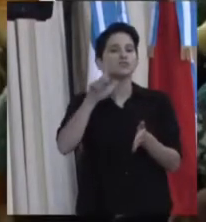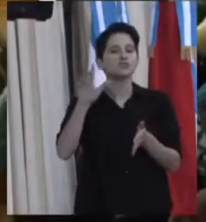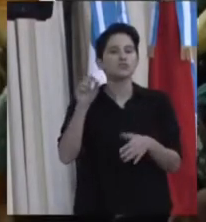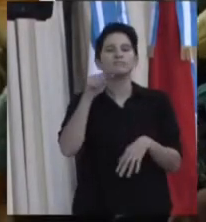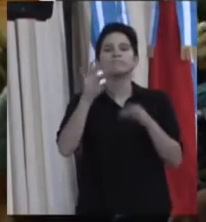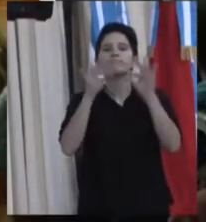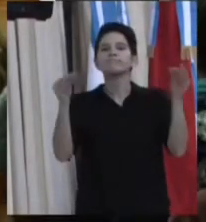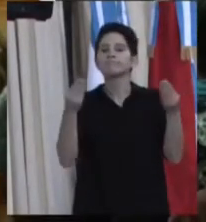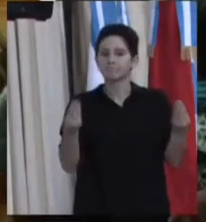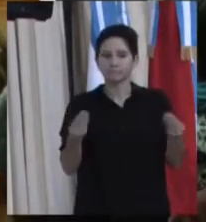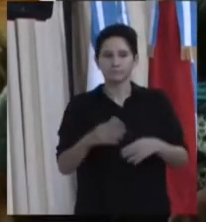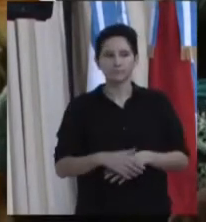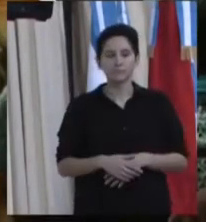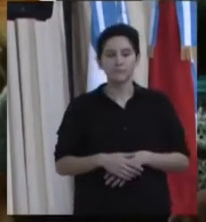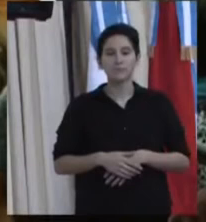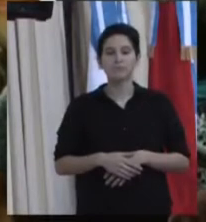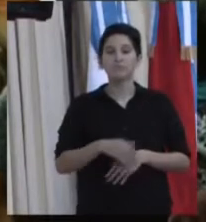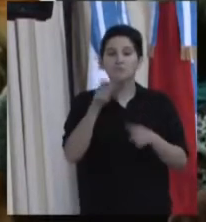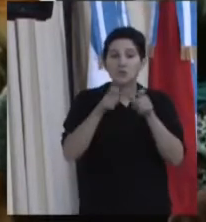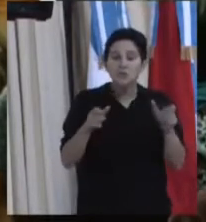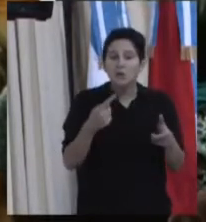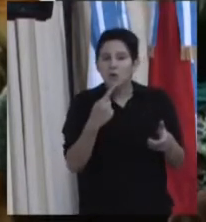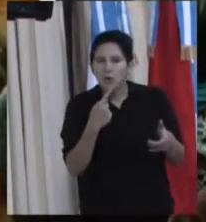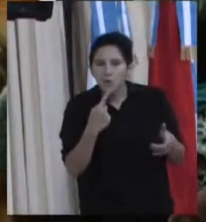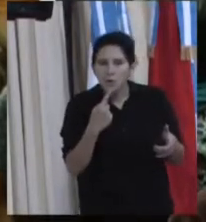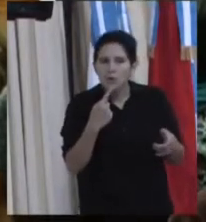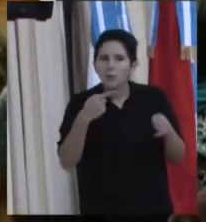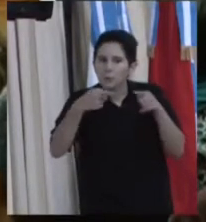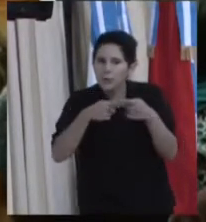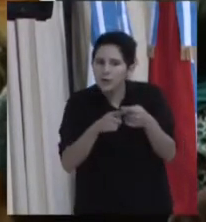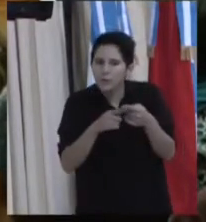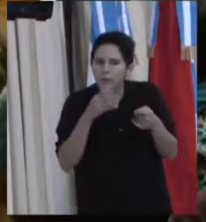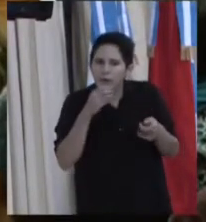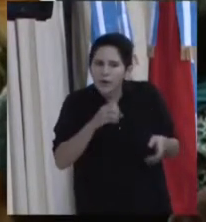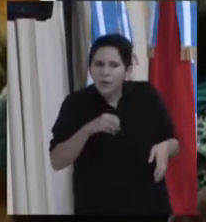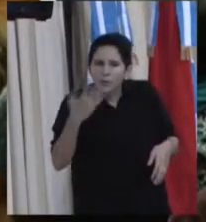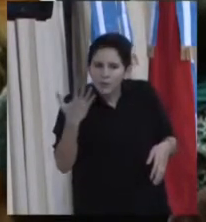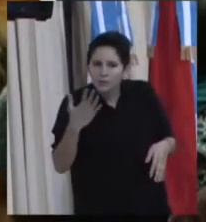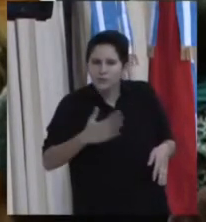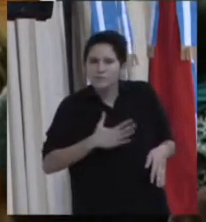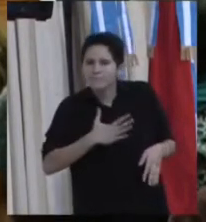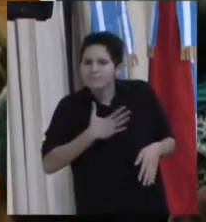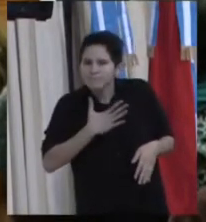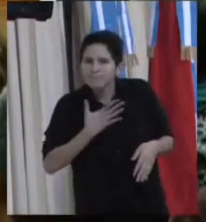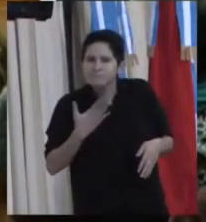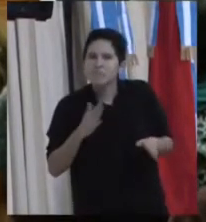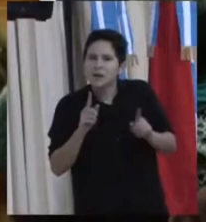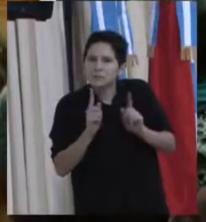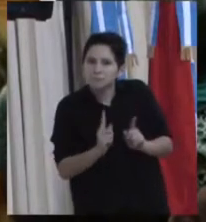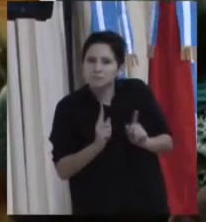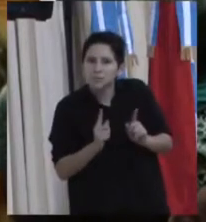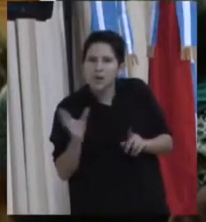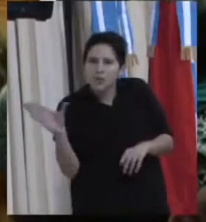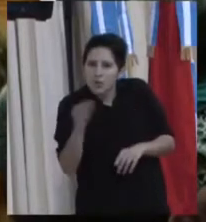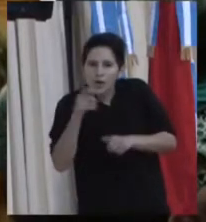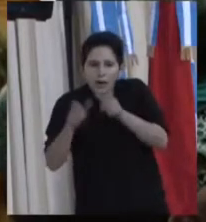lo dice de este modo: nadie duda que es políticamente hermoso, hasta poéticamente atractivo, sostener que todo el